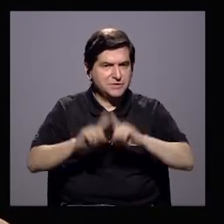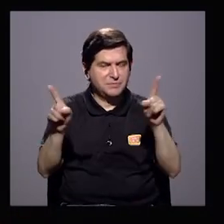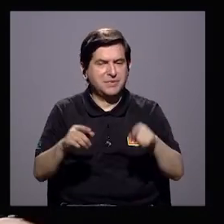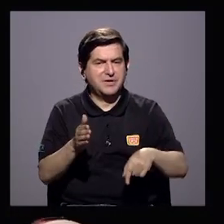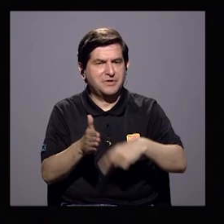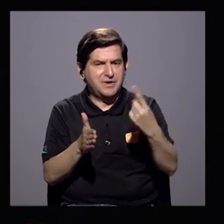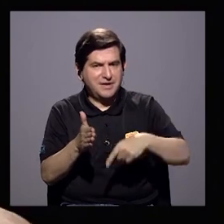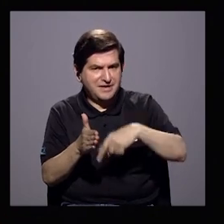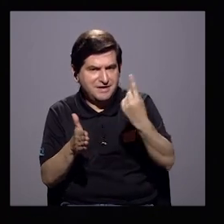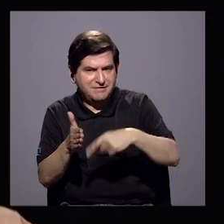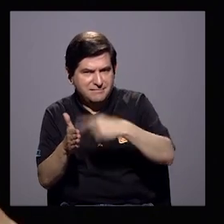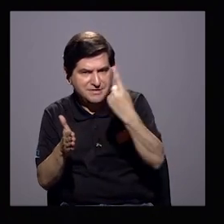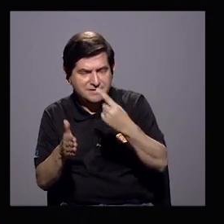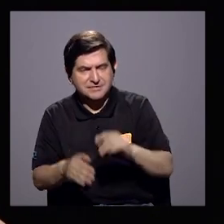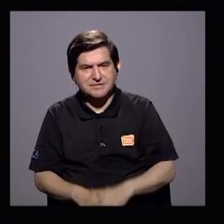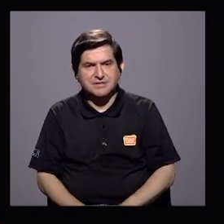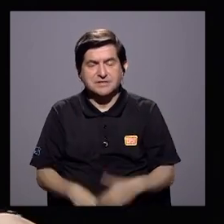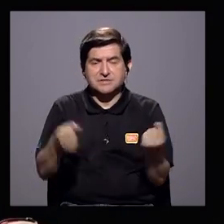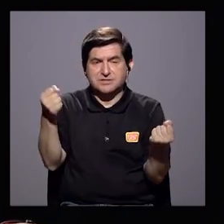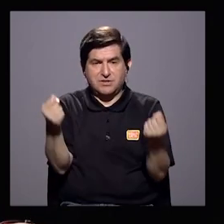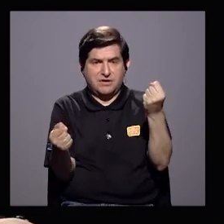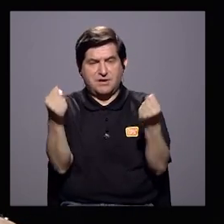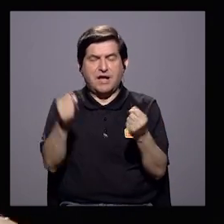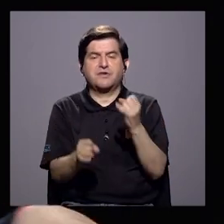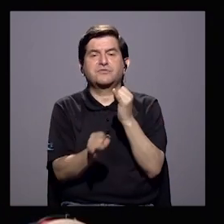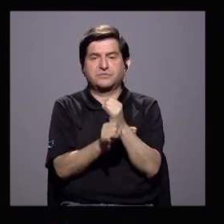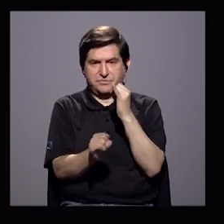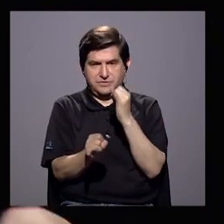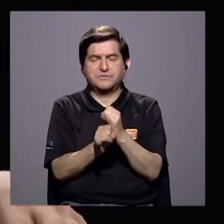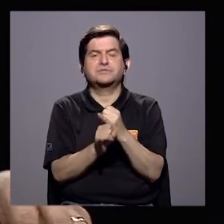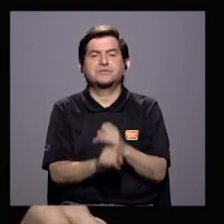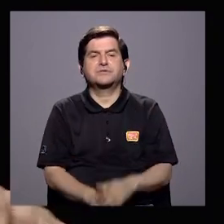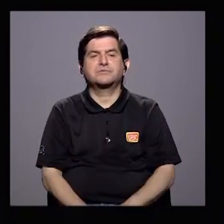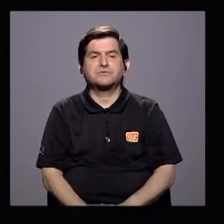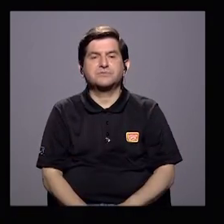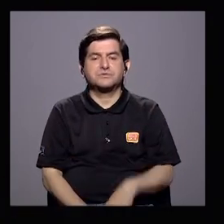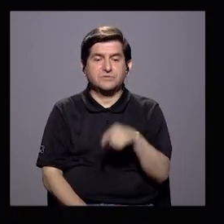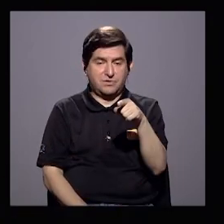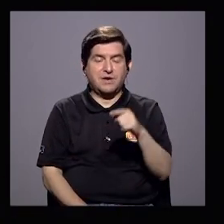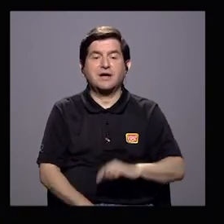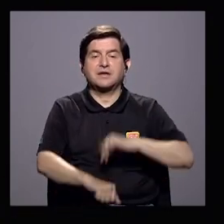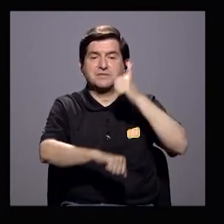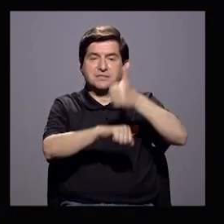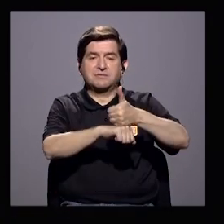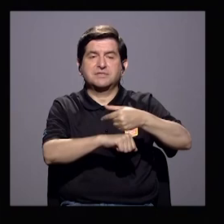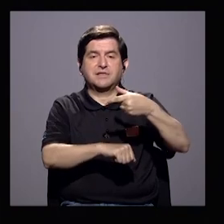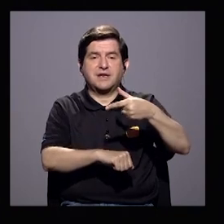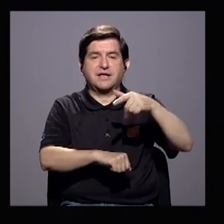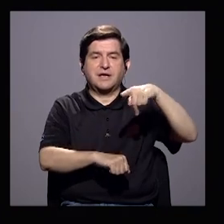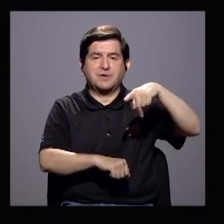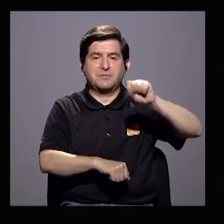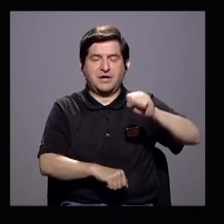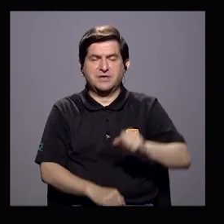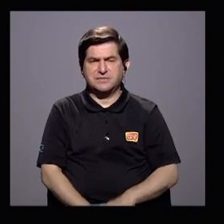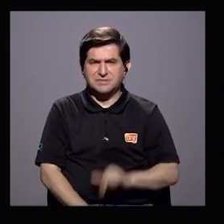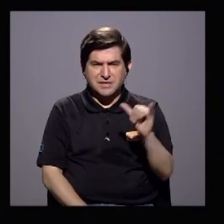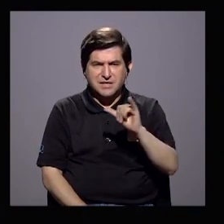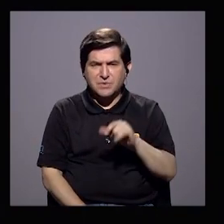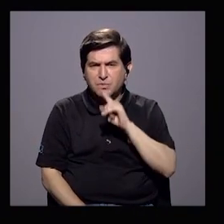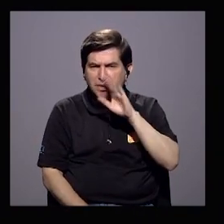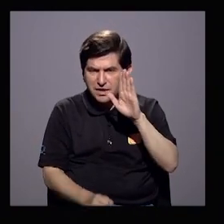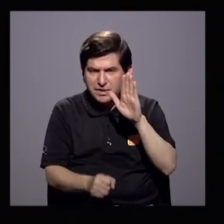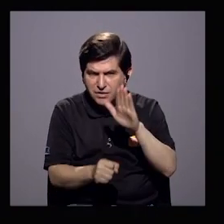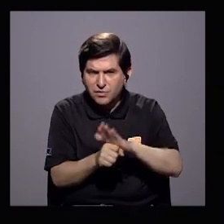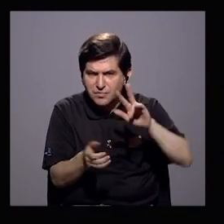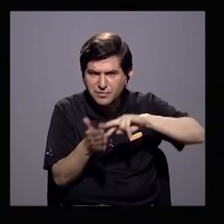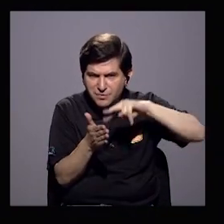muchas en muchas ocasiones automóviles institucionales se les ponemos fs no estaría comprometiendo también